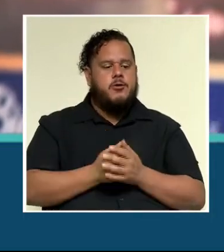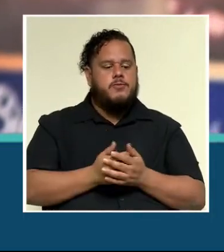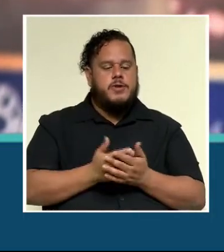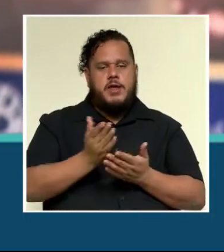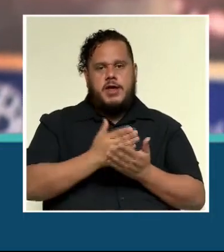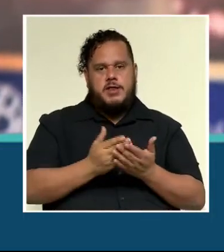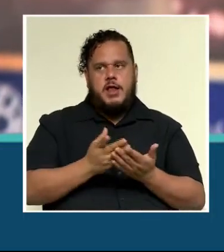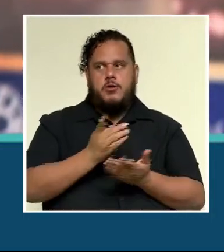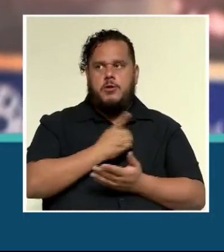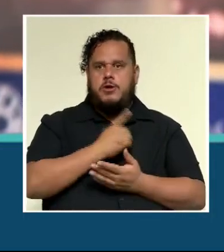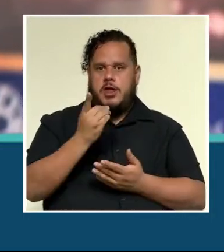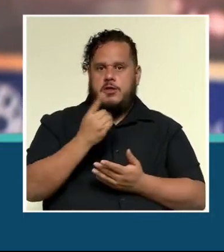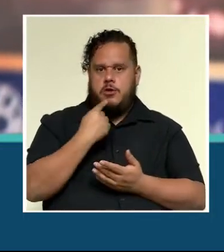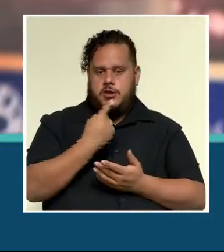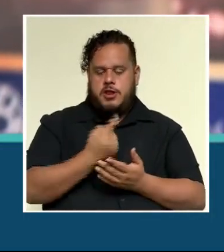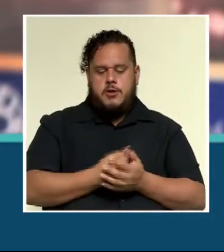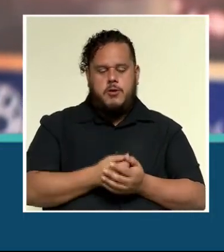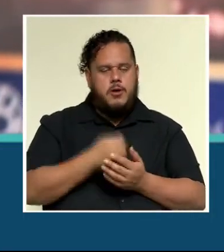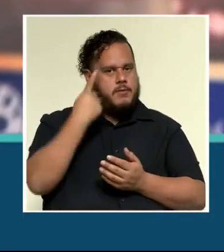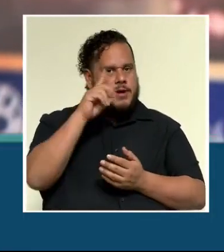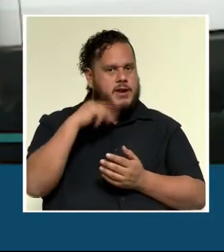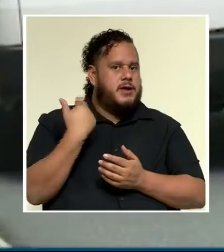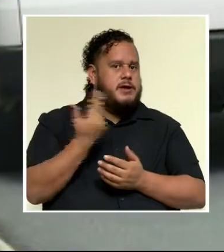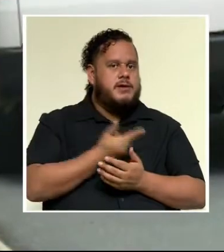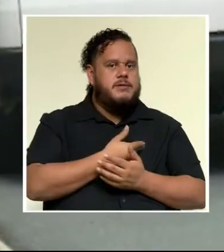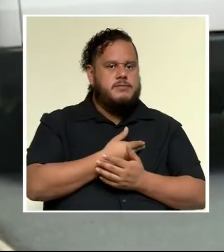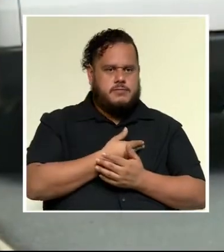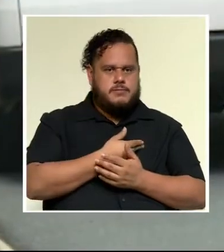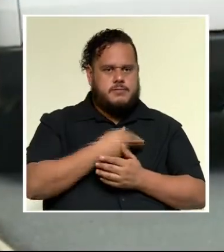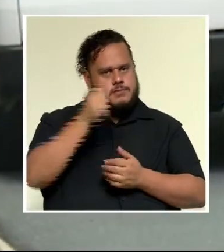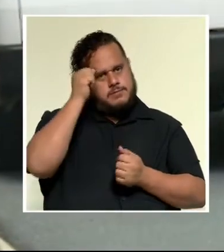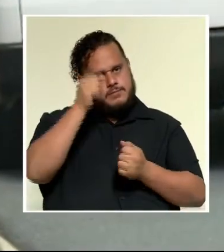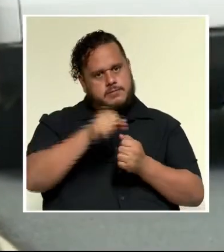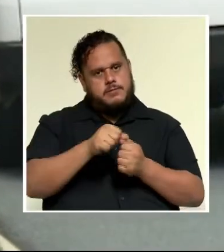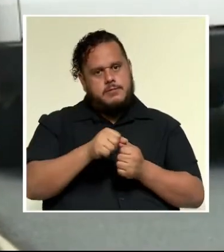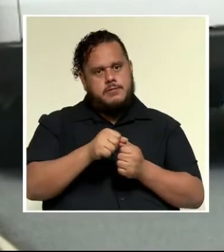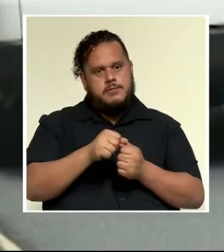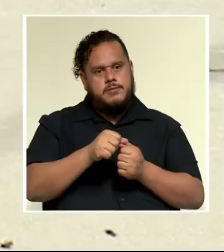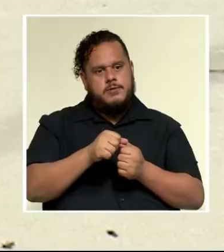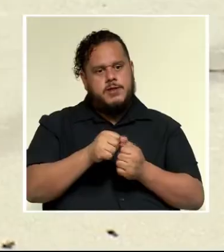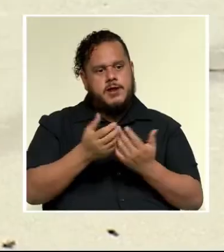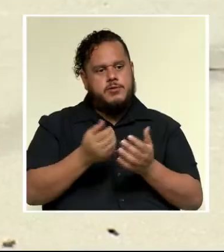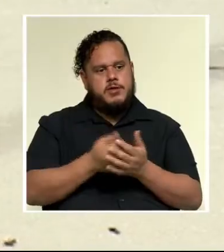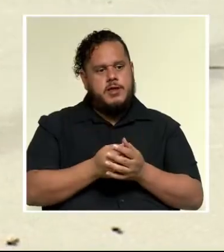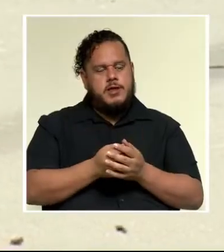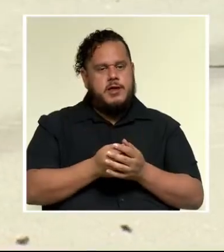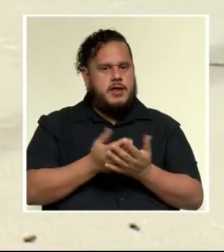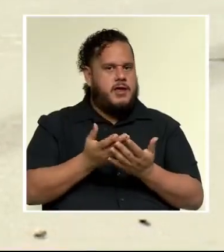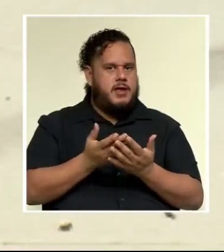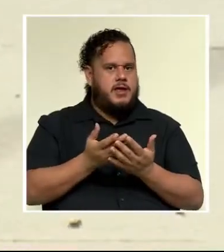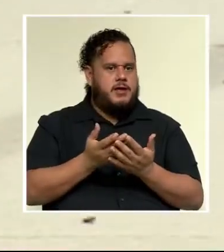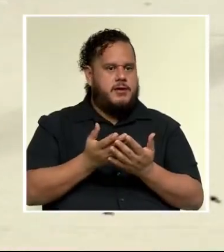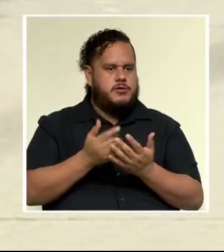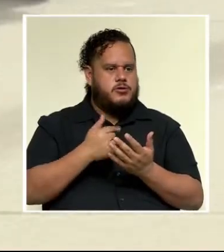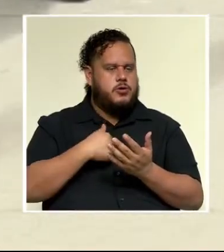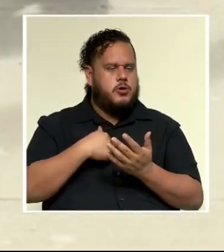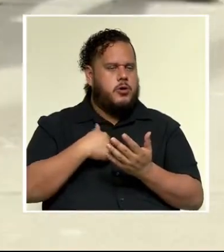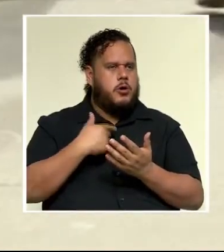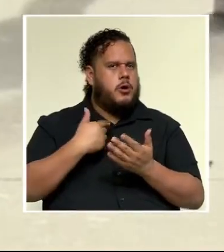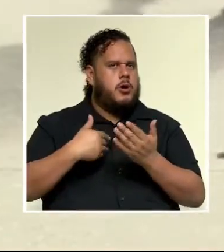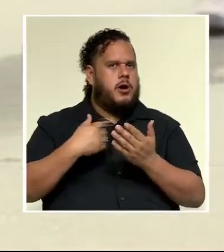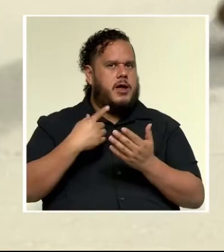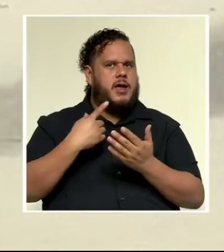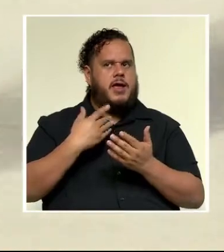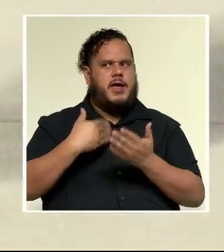Dios quiso para que nosotros recordáramos que Él existe. Hace unos años yo estuve en una celda